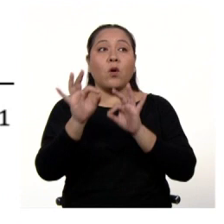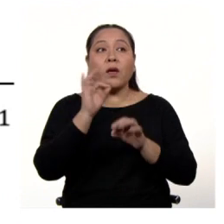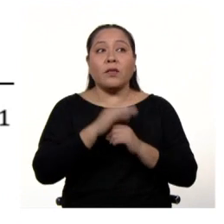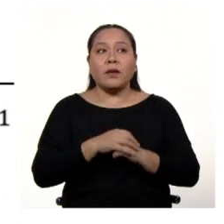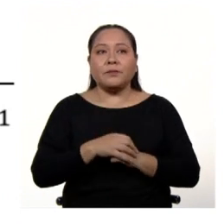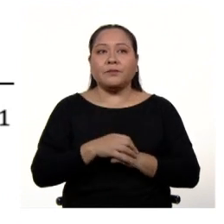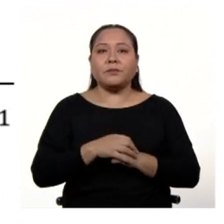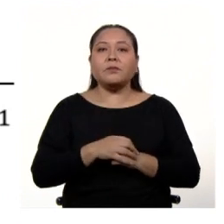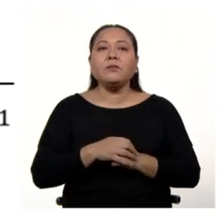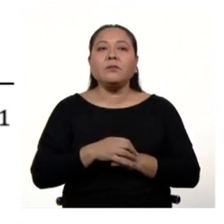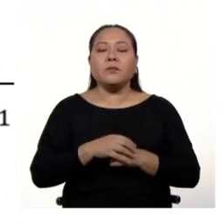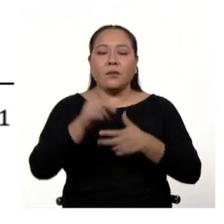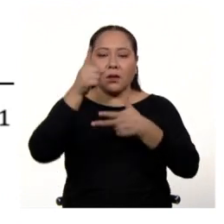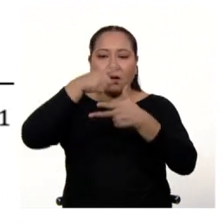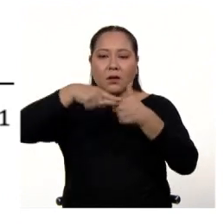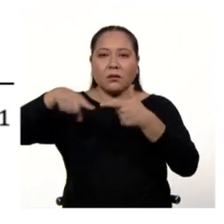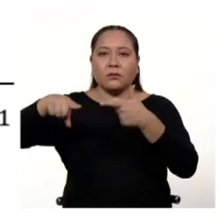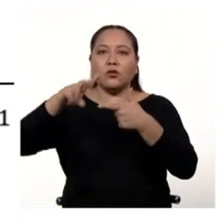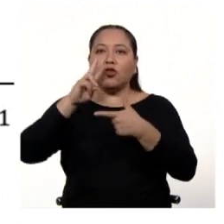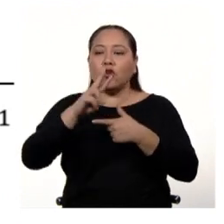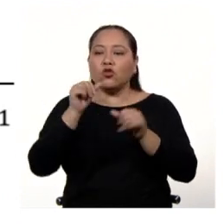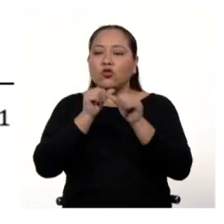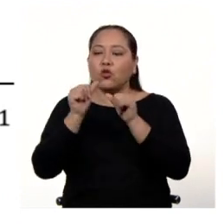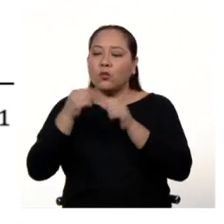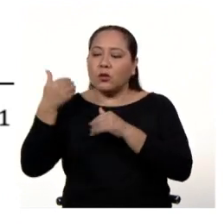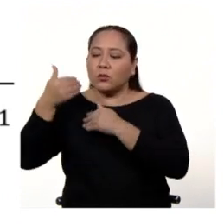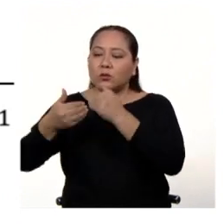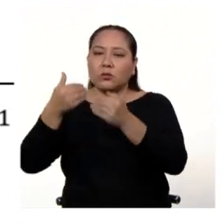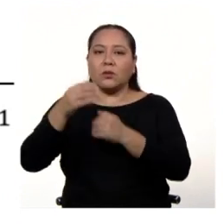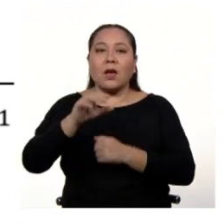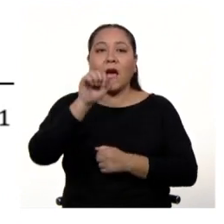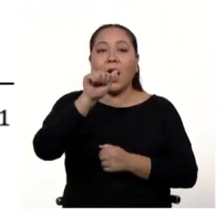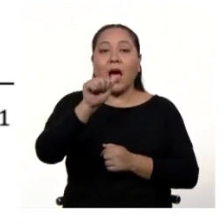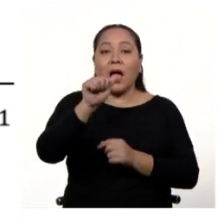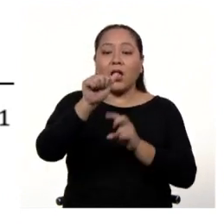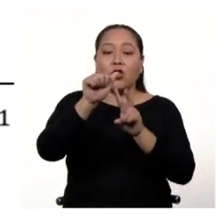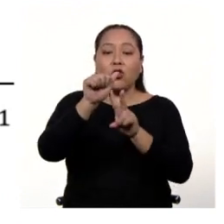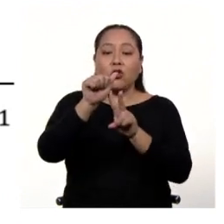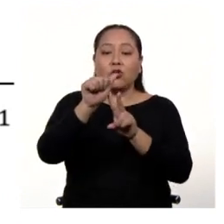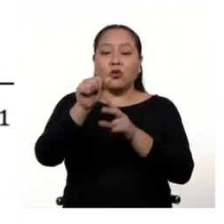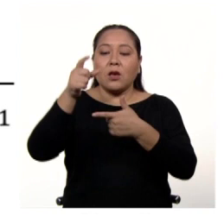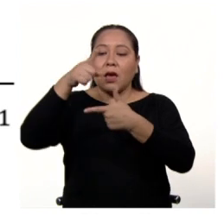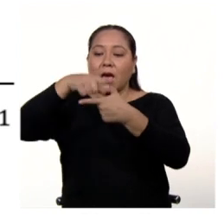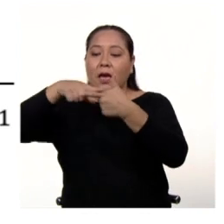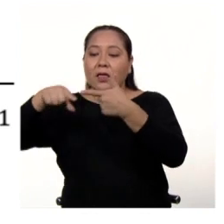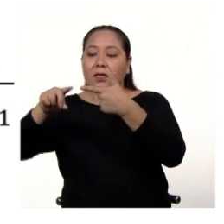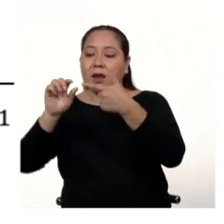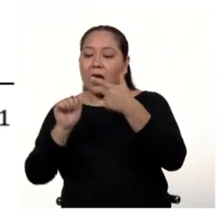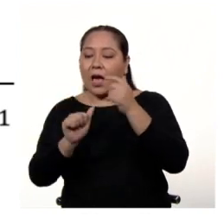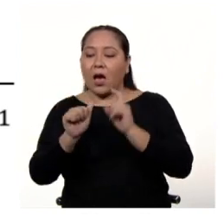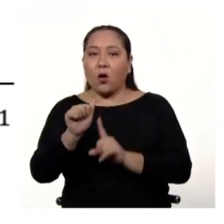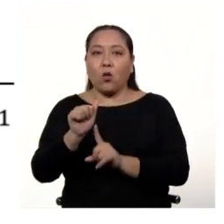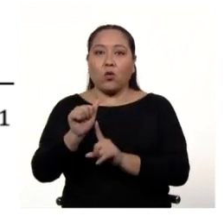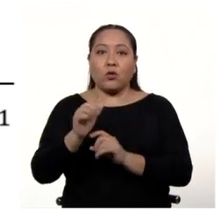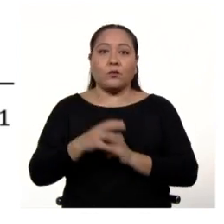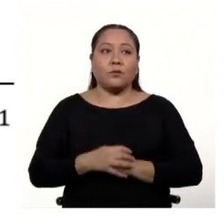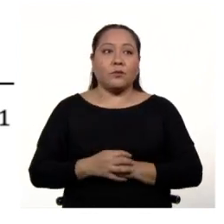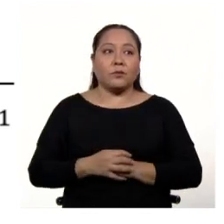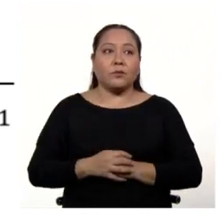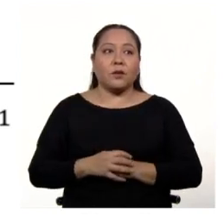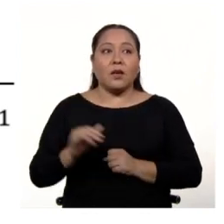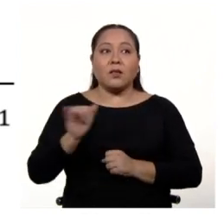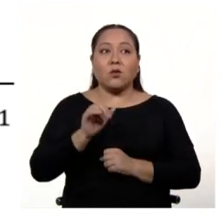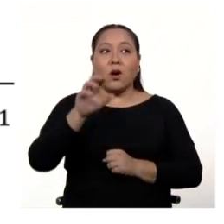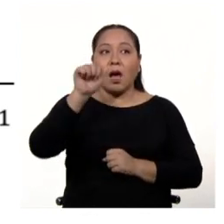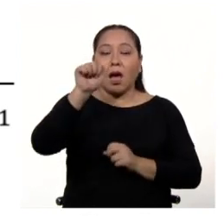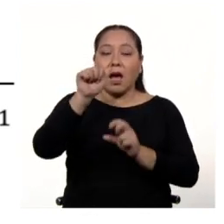cociente entre dos términos consecutivos. A sub 2 sobre A sub 1 es igual a A sub 3 sobre A